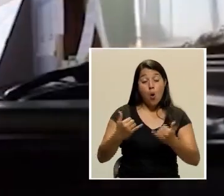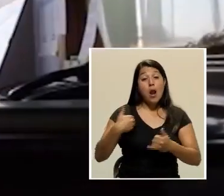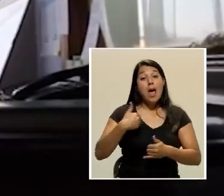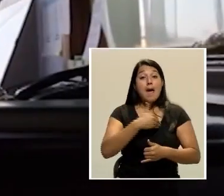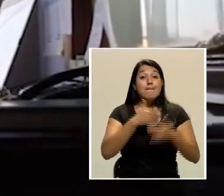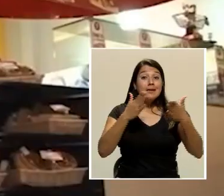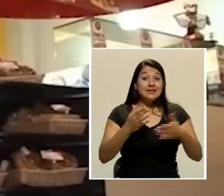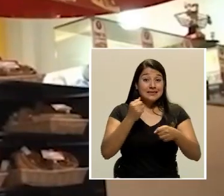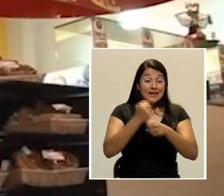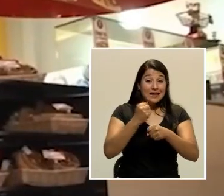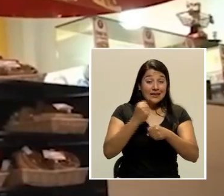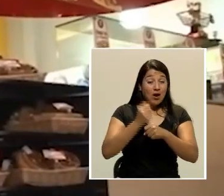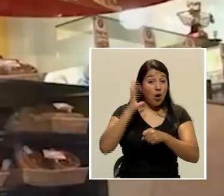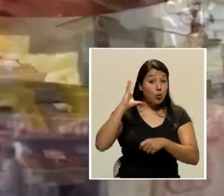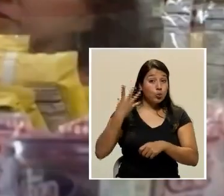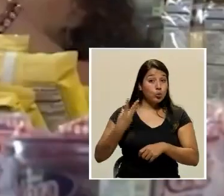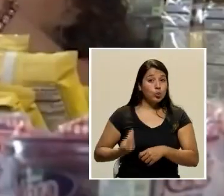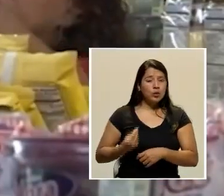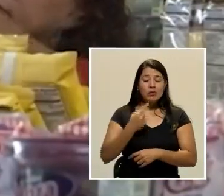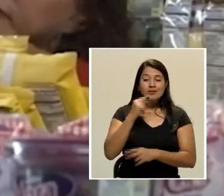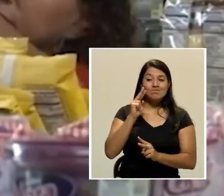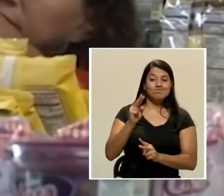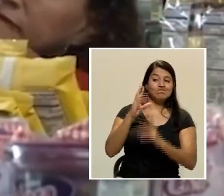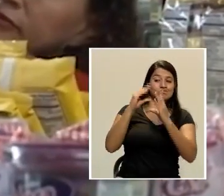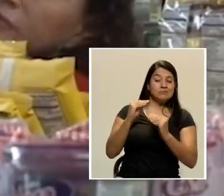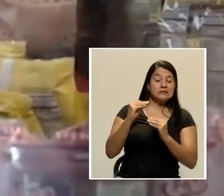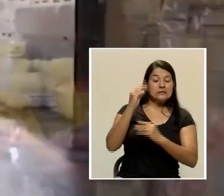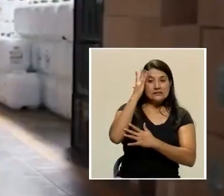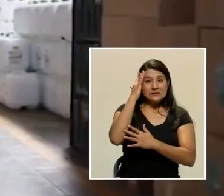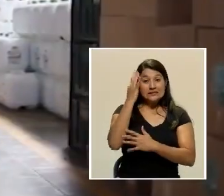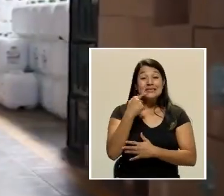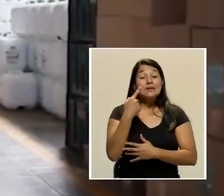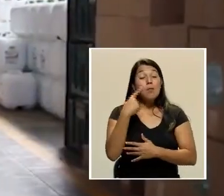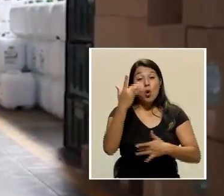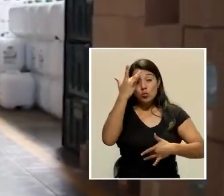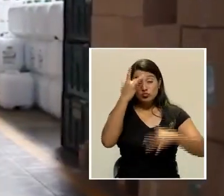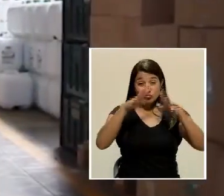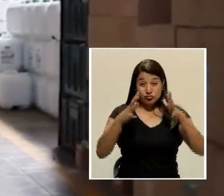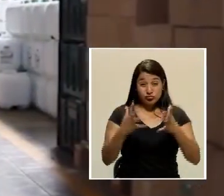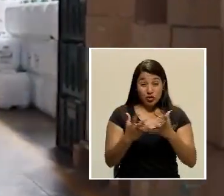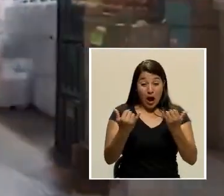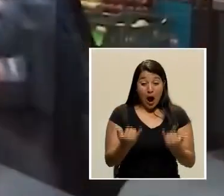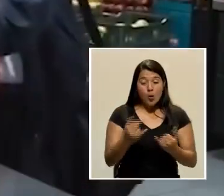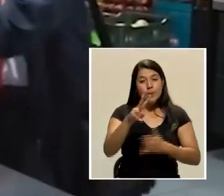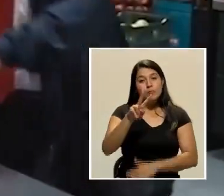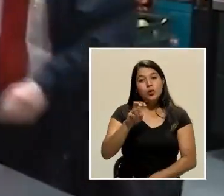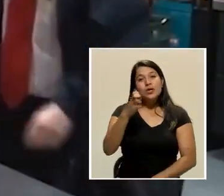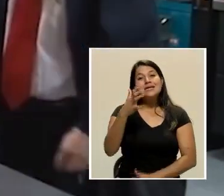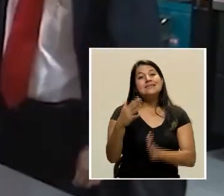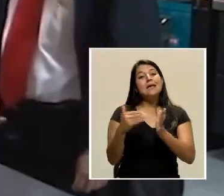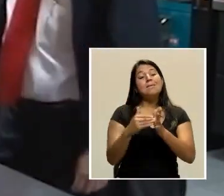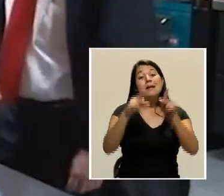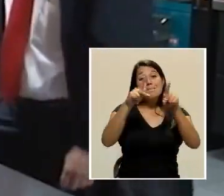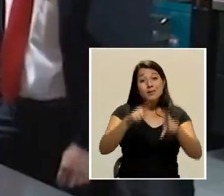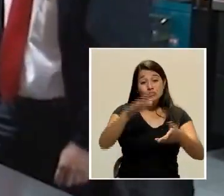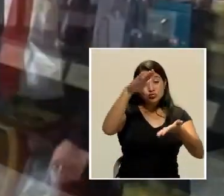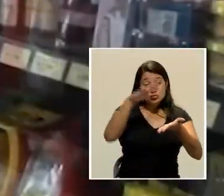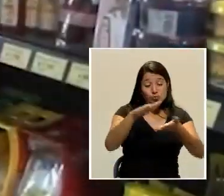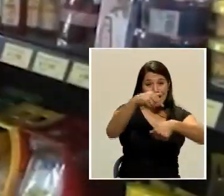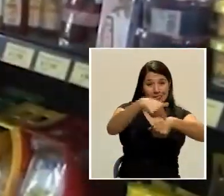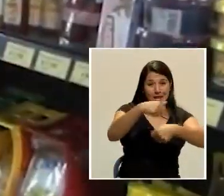mostró preocupada por los datos que arrojó la encuesta y agregó que debido a la pandemia, a 215,000 personas se les ha reducido las jornadas